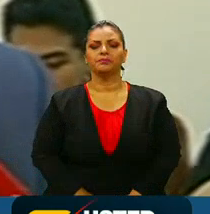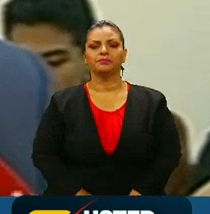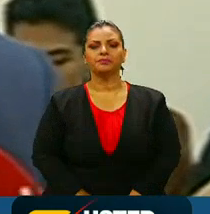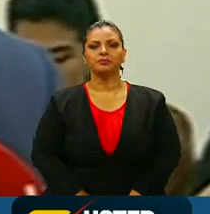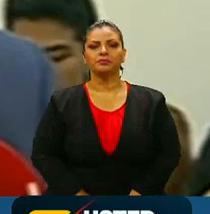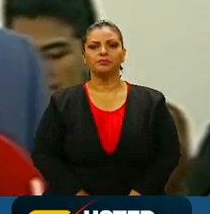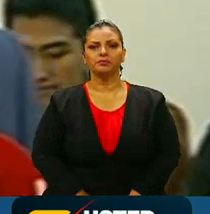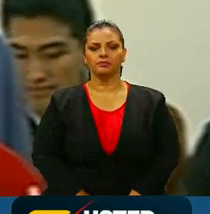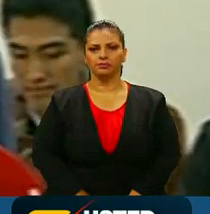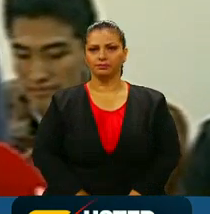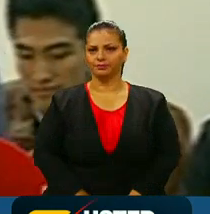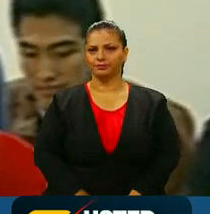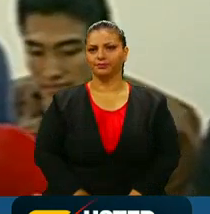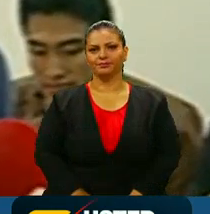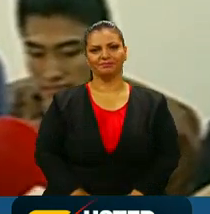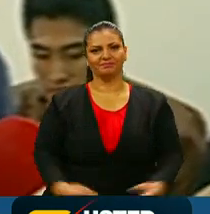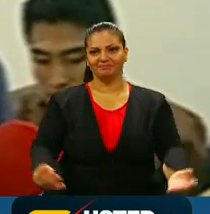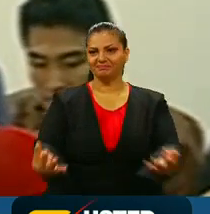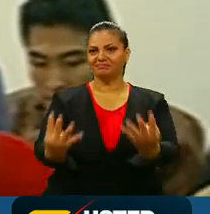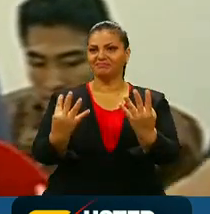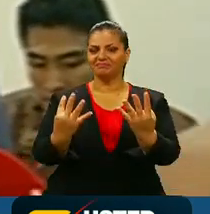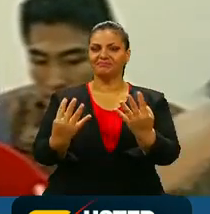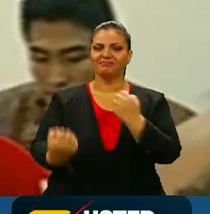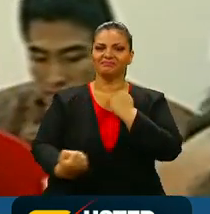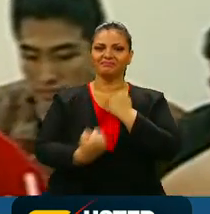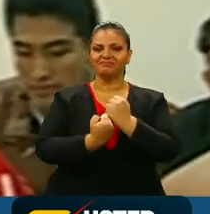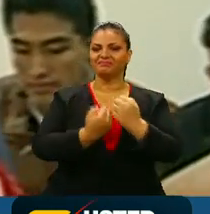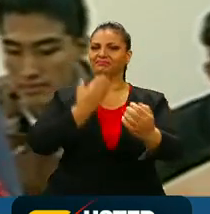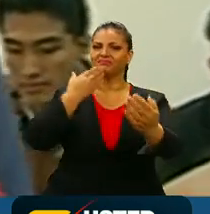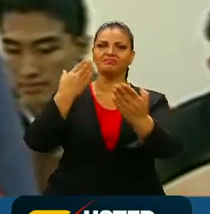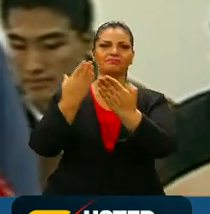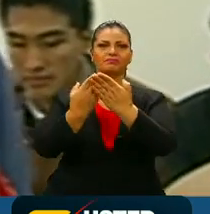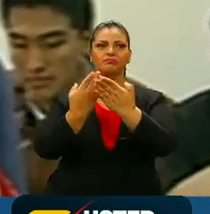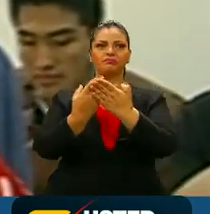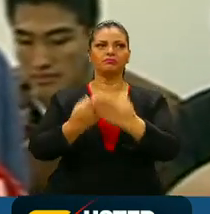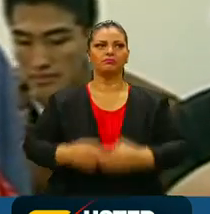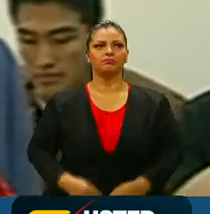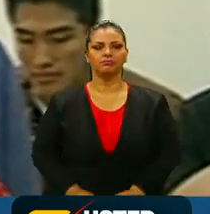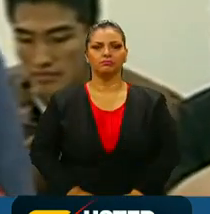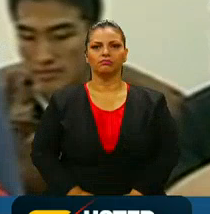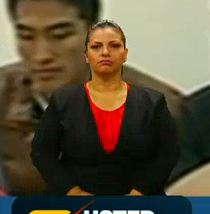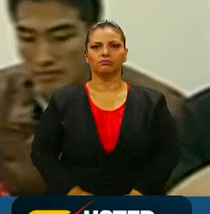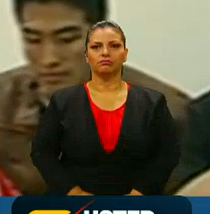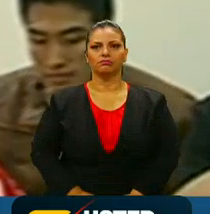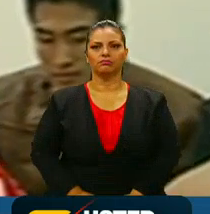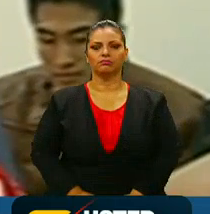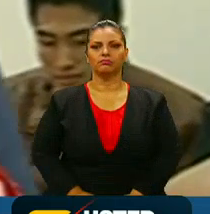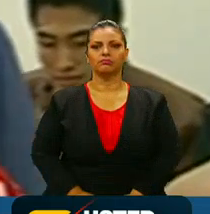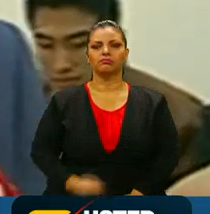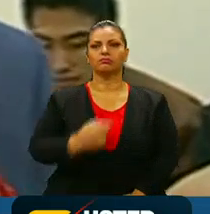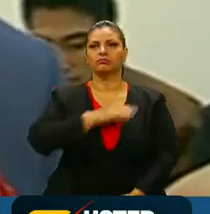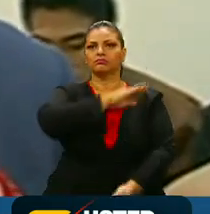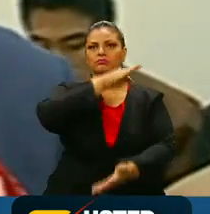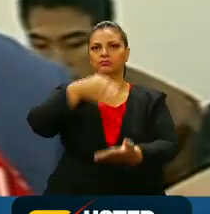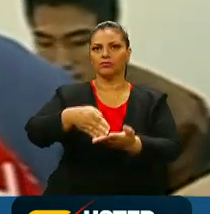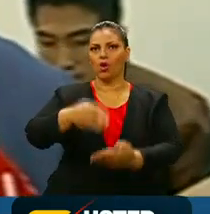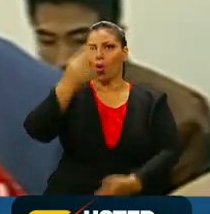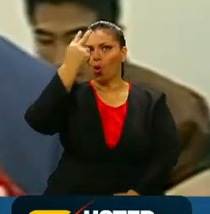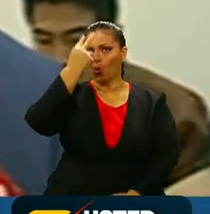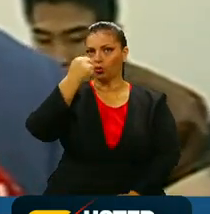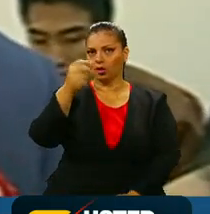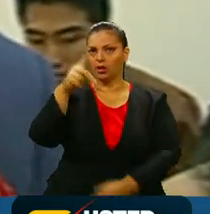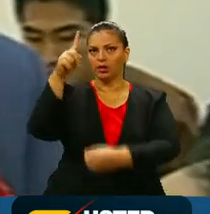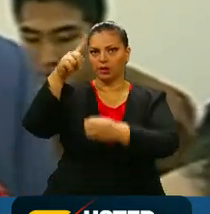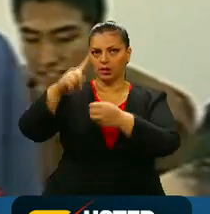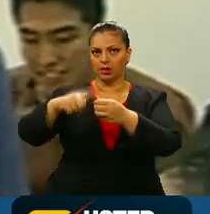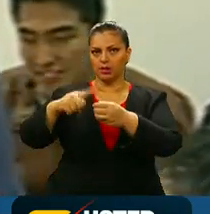pero primero, un mensaje de gratitud al pueblo ecuatoriano. ¿Dónde van a recibir los resultados ustedes? Vamos a estar en el Hotel Quito en los